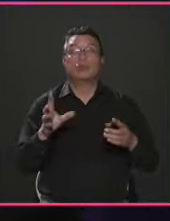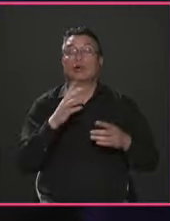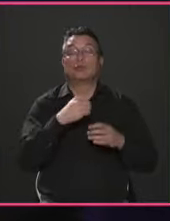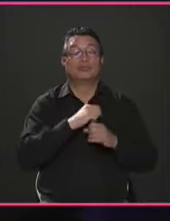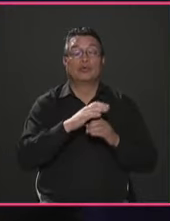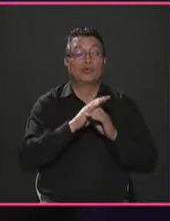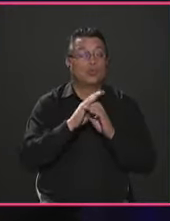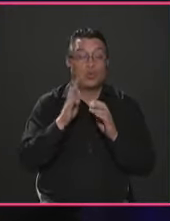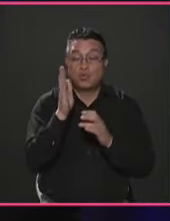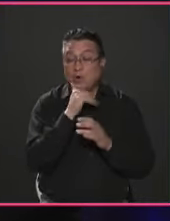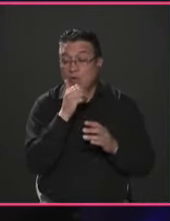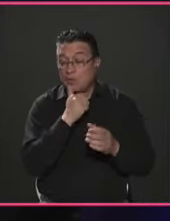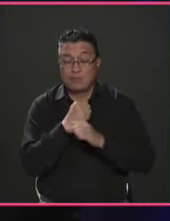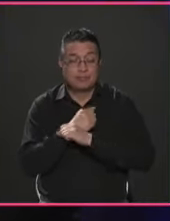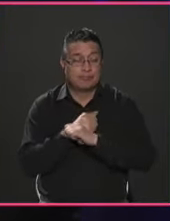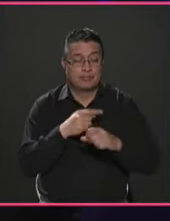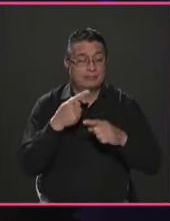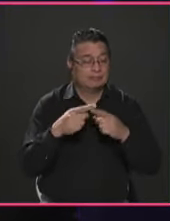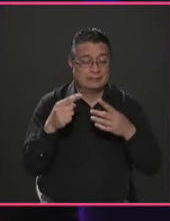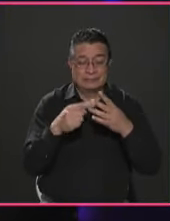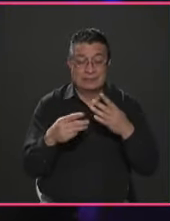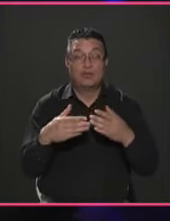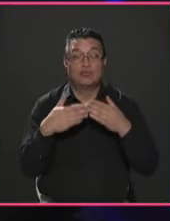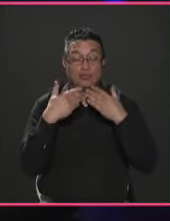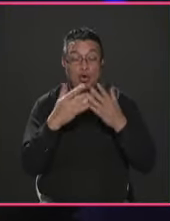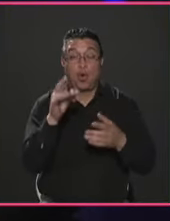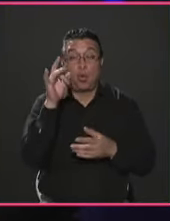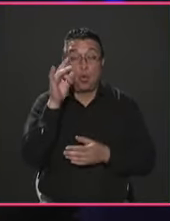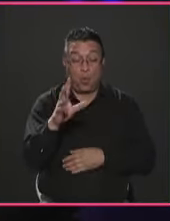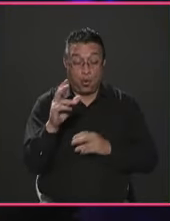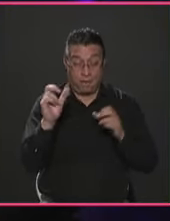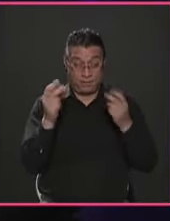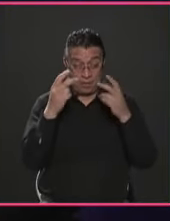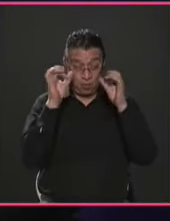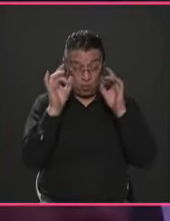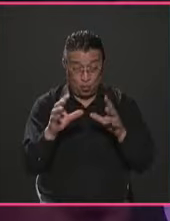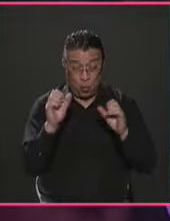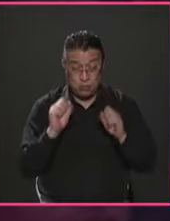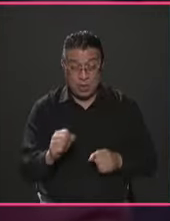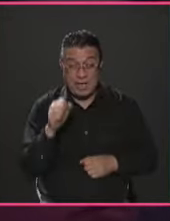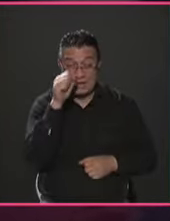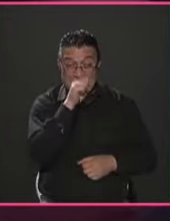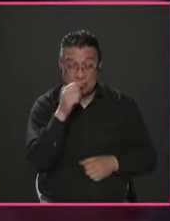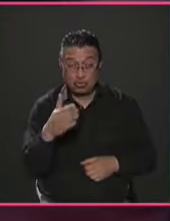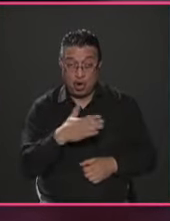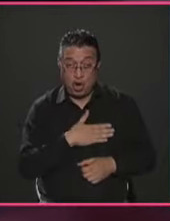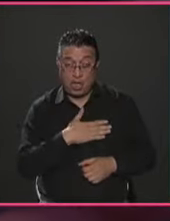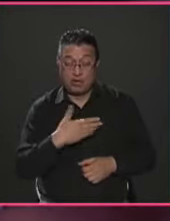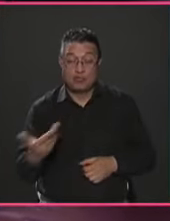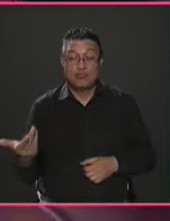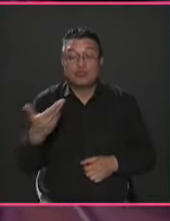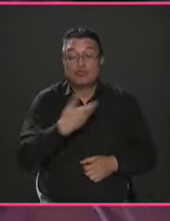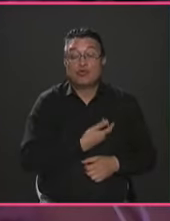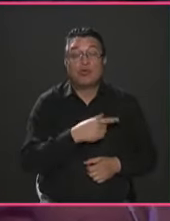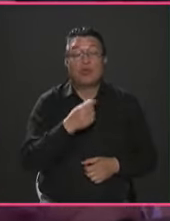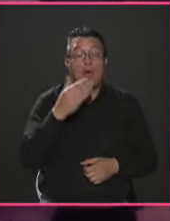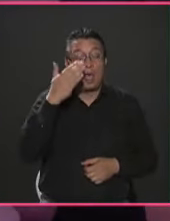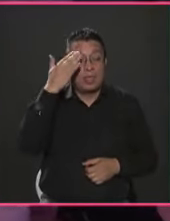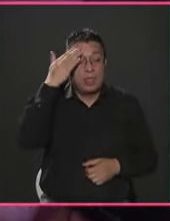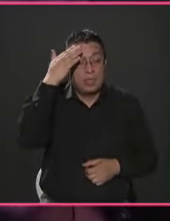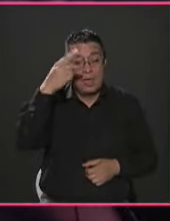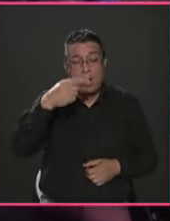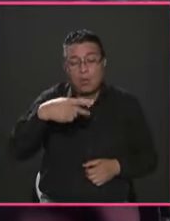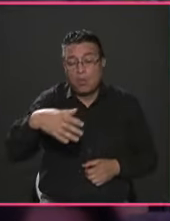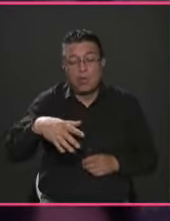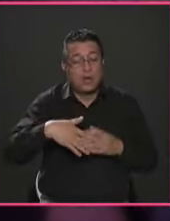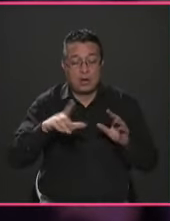toda opción se le ha negado toda opción y le han dado esta única opción de vivir ya sea por unos días más